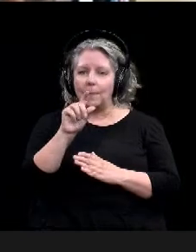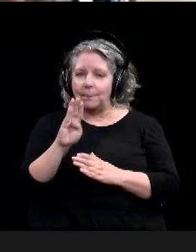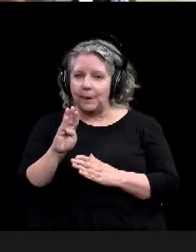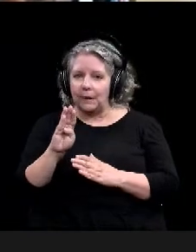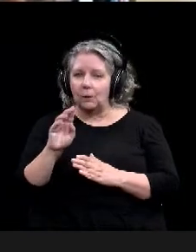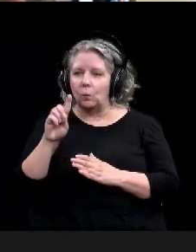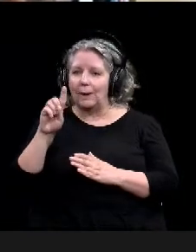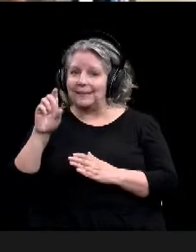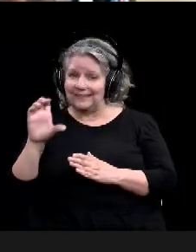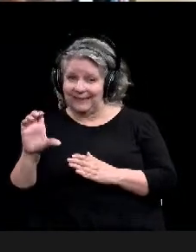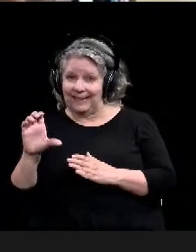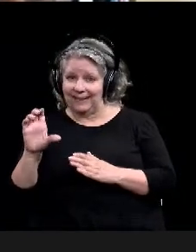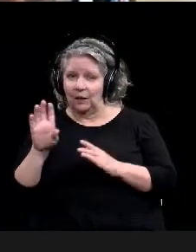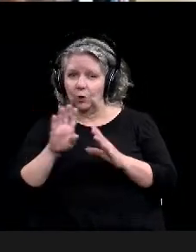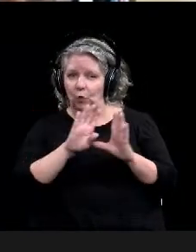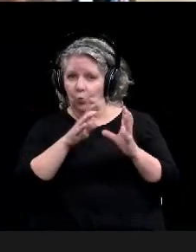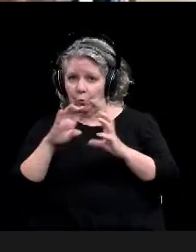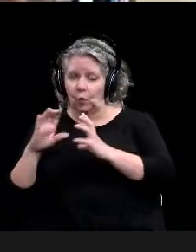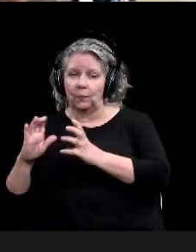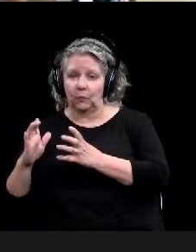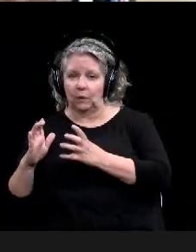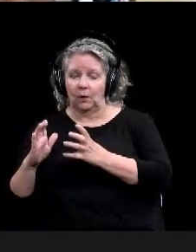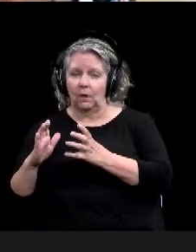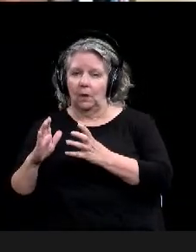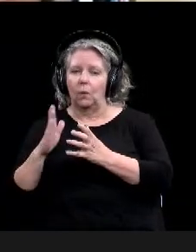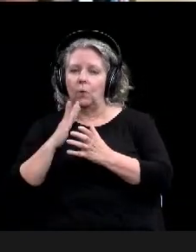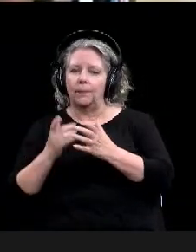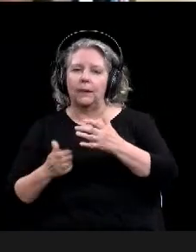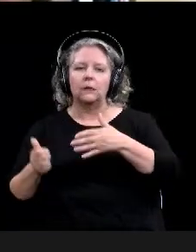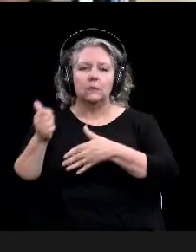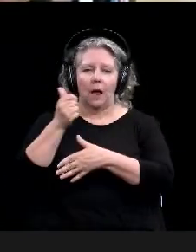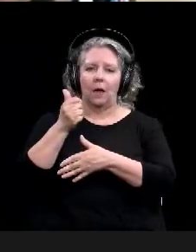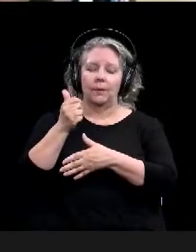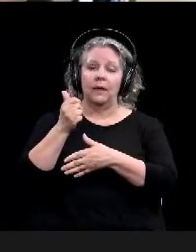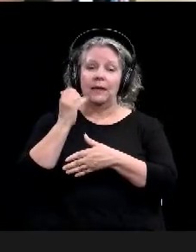está en un grupo que quiere asignarse